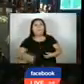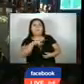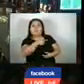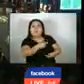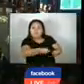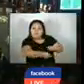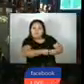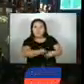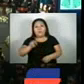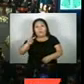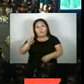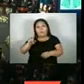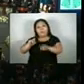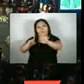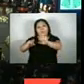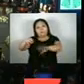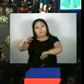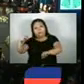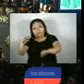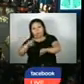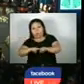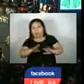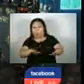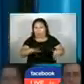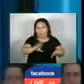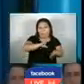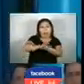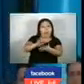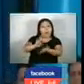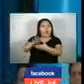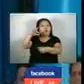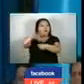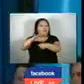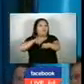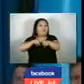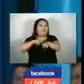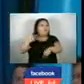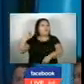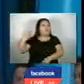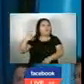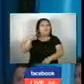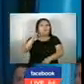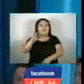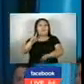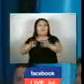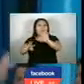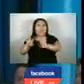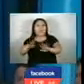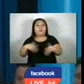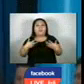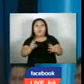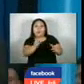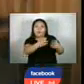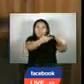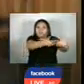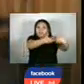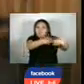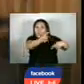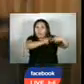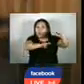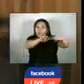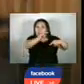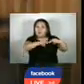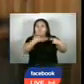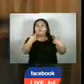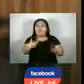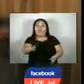negoció $2.6 millones para financiar su campaña electoral en 2019 con algunas constructoras. Datos que